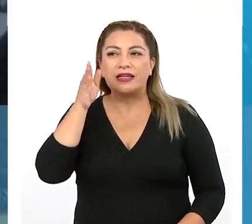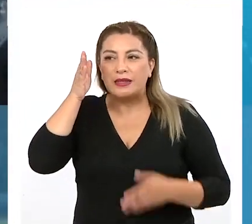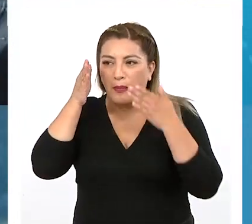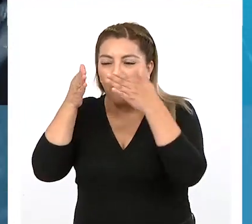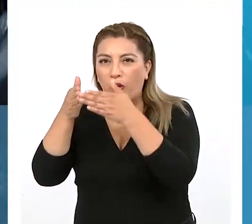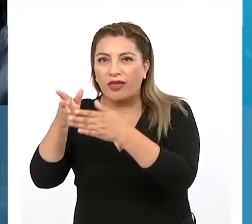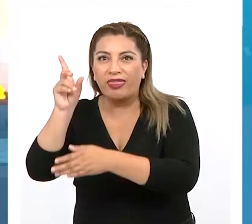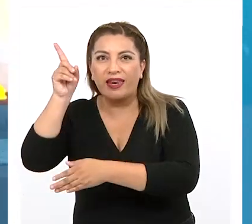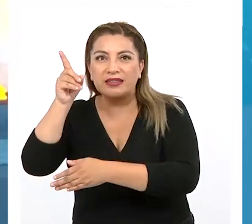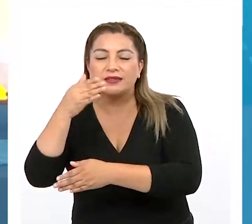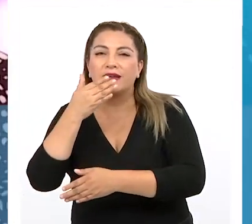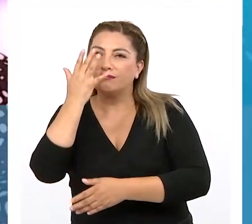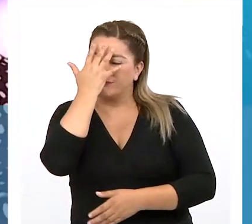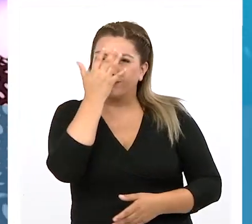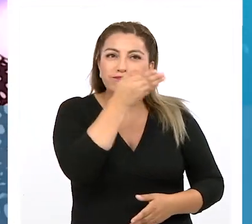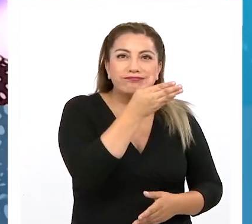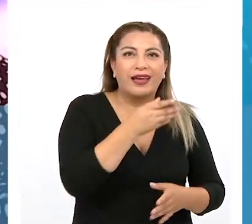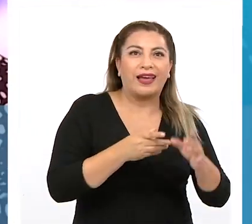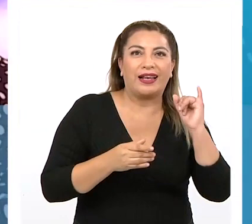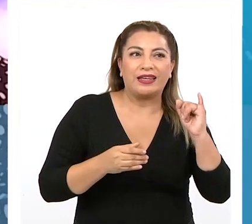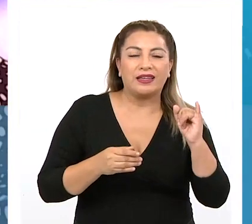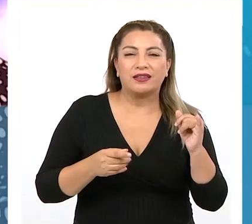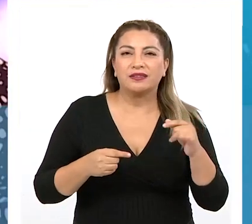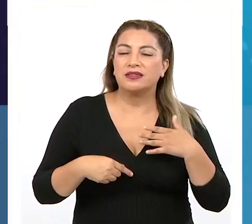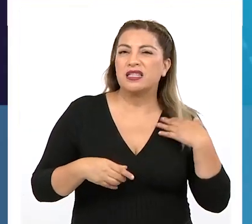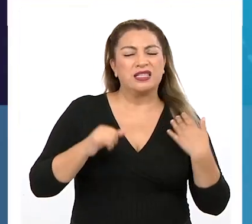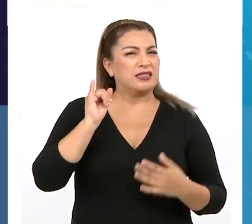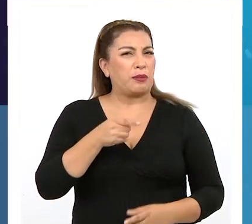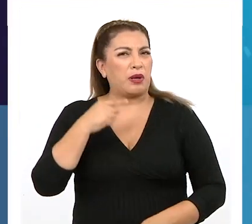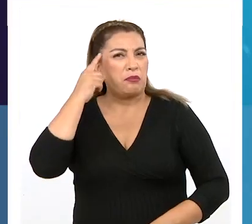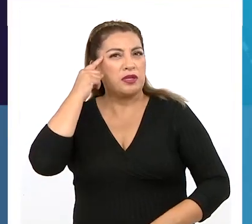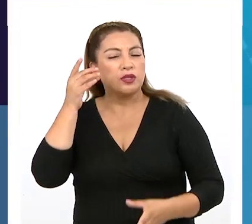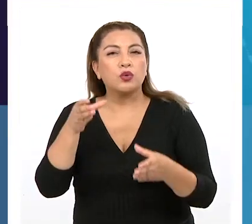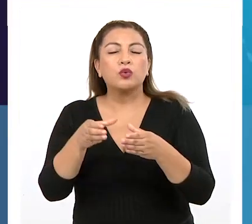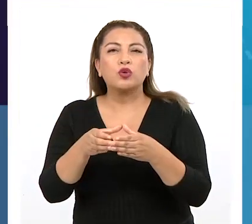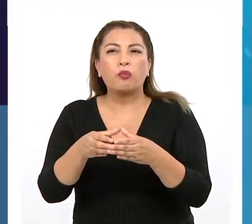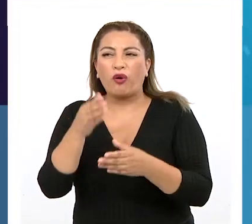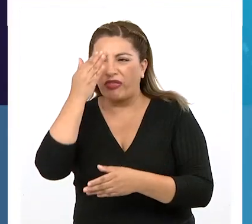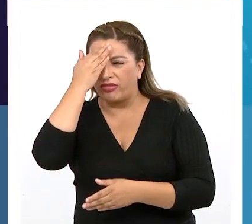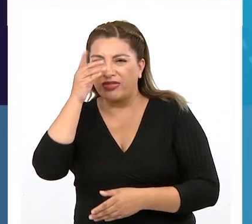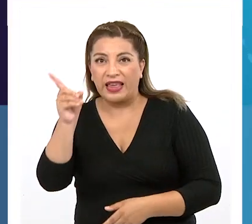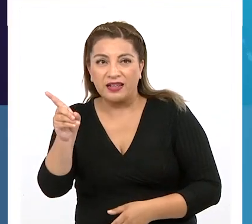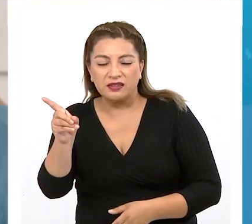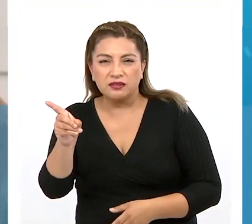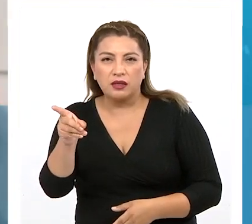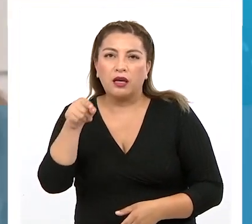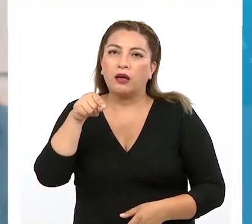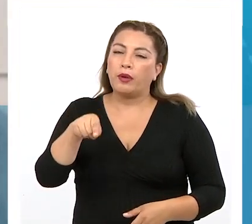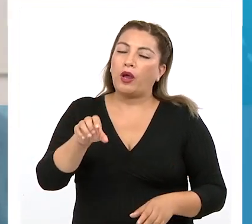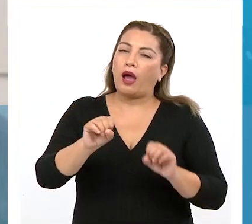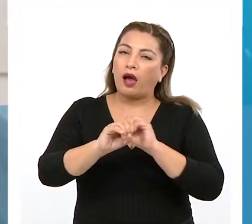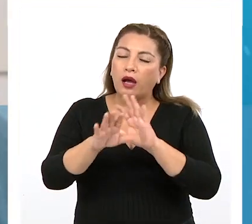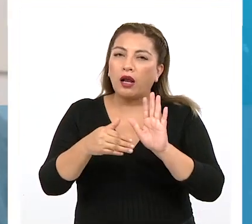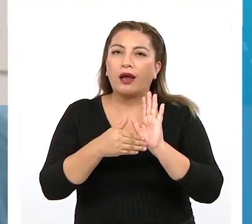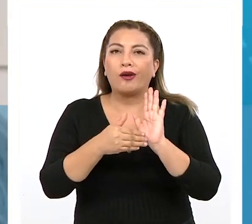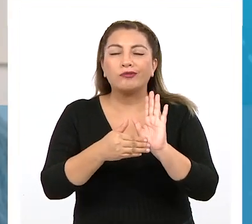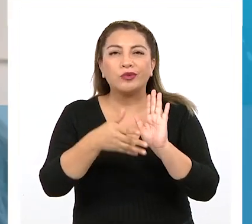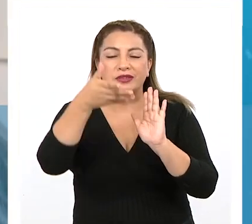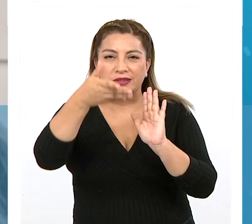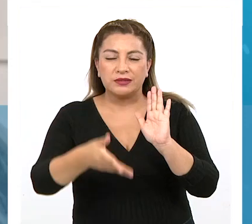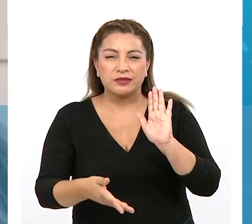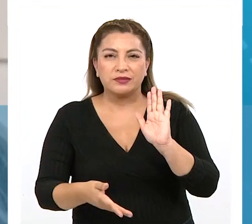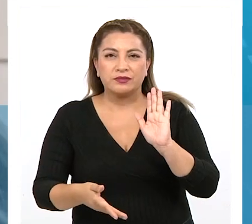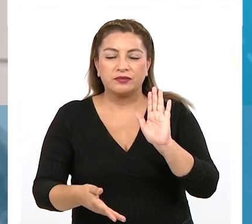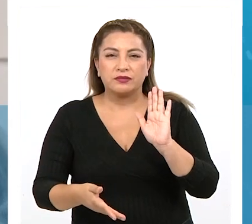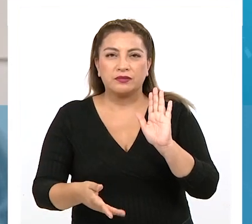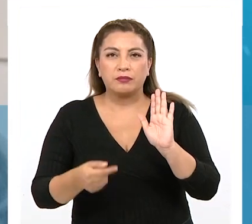hecho. Siempre pensaron que era un partido más de derecha que de izquierda. Pero que acá salió claramente a la luz la parte que está